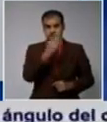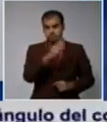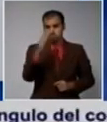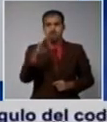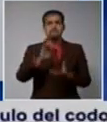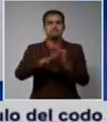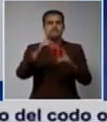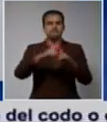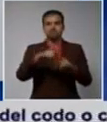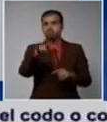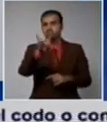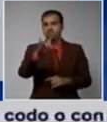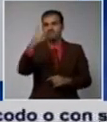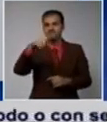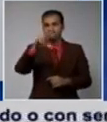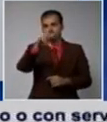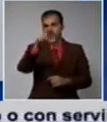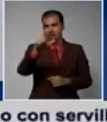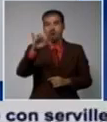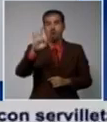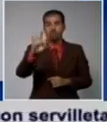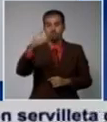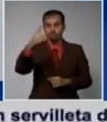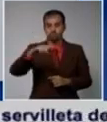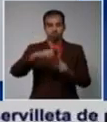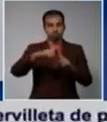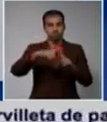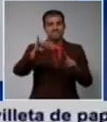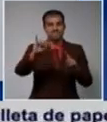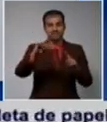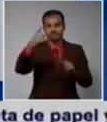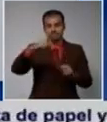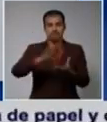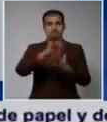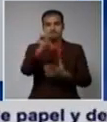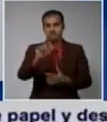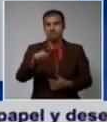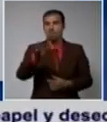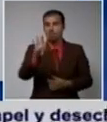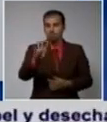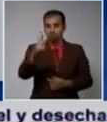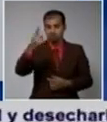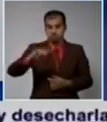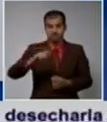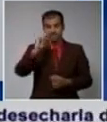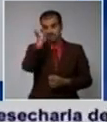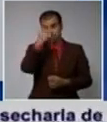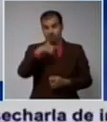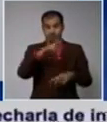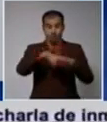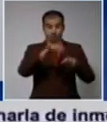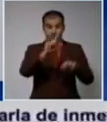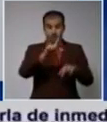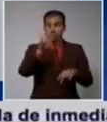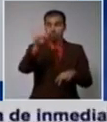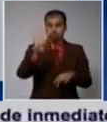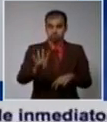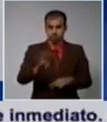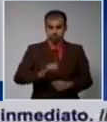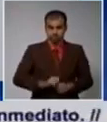8, Las Tunas 6, Mayabeque 4, Ciego de Ávila y Holguín 4 también, cada